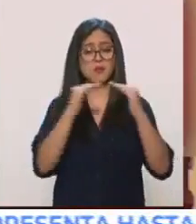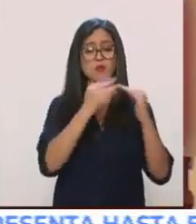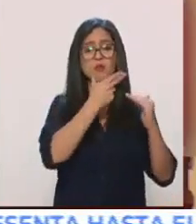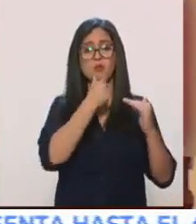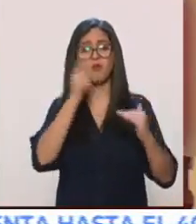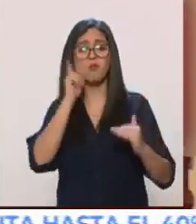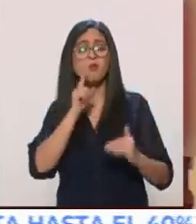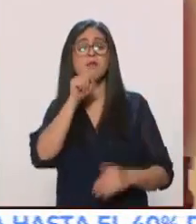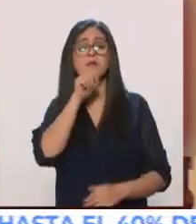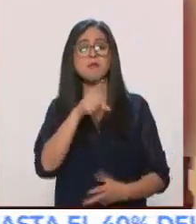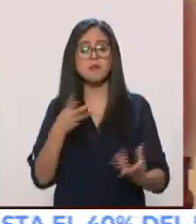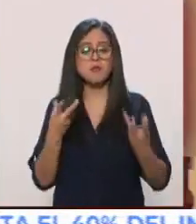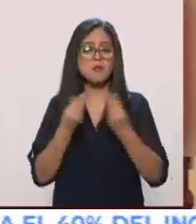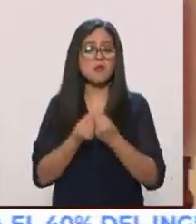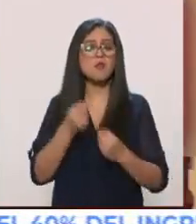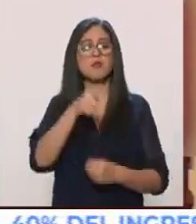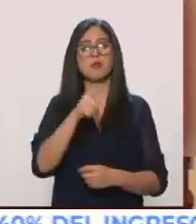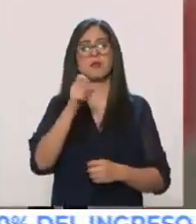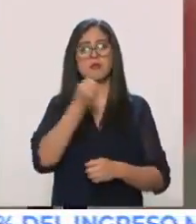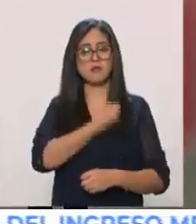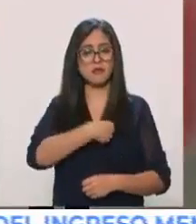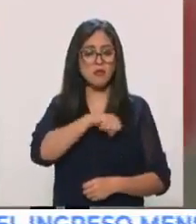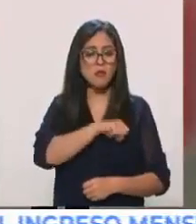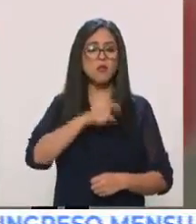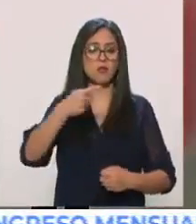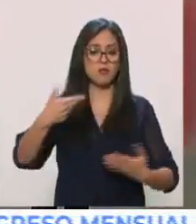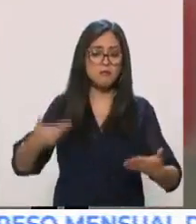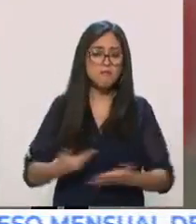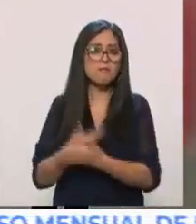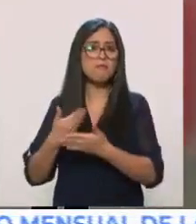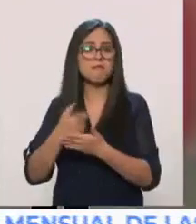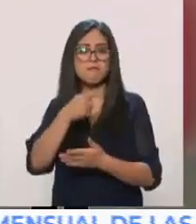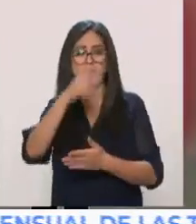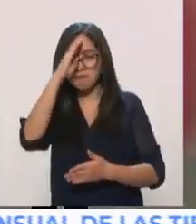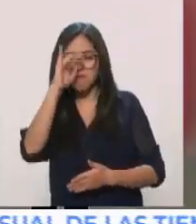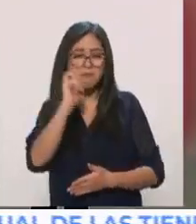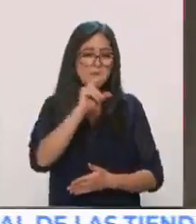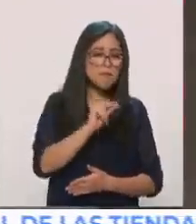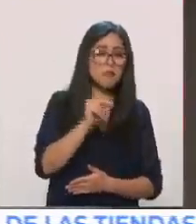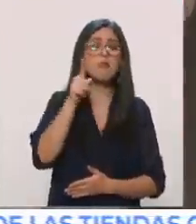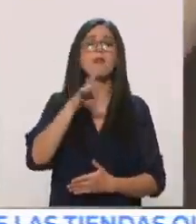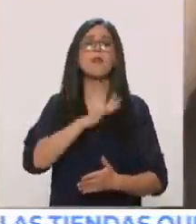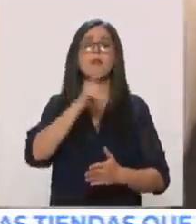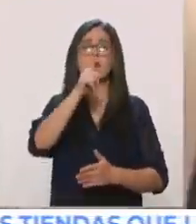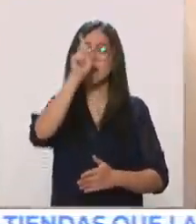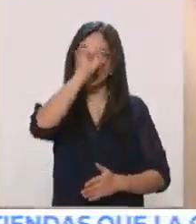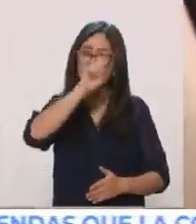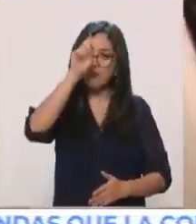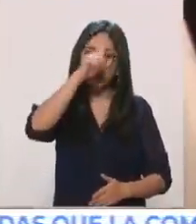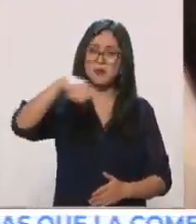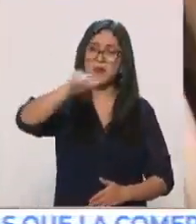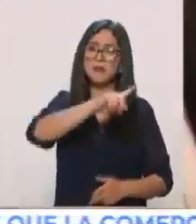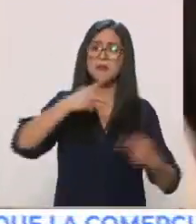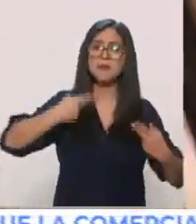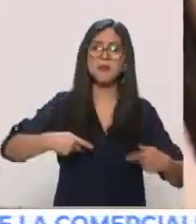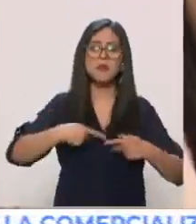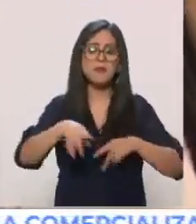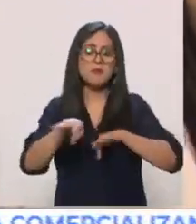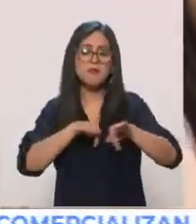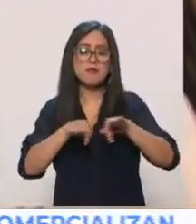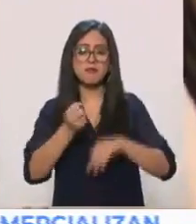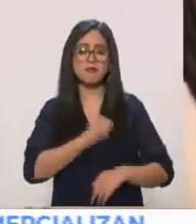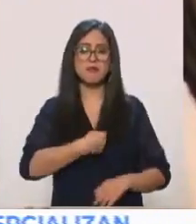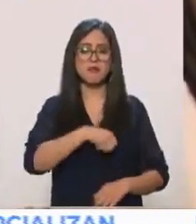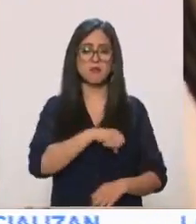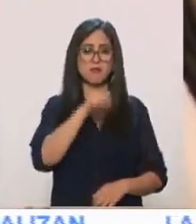Salud Reproductiva, Carla Berdichevsky, dijo que el lineamiento contiene recomendaciones para el personal de salud que atiende a este sector de